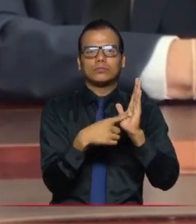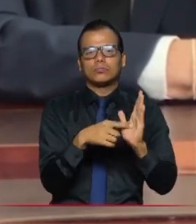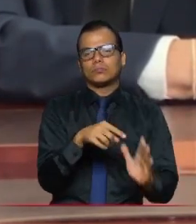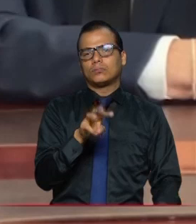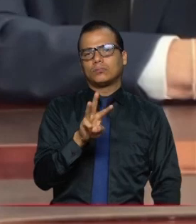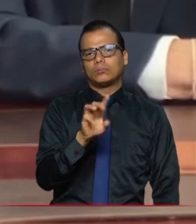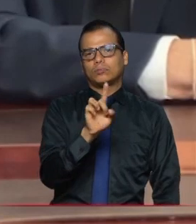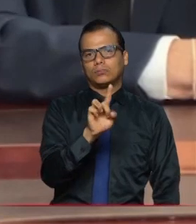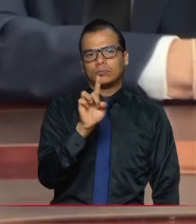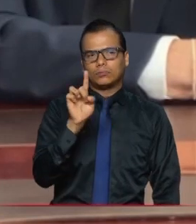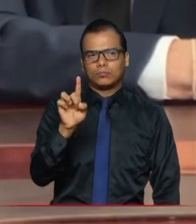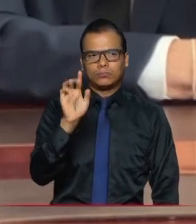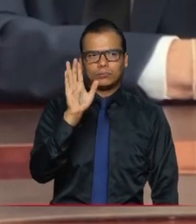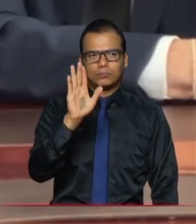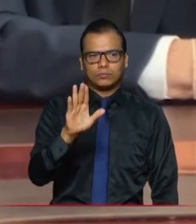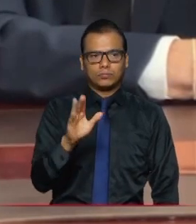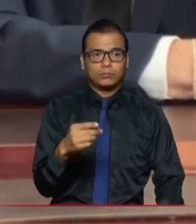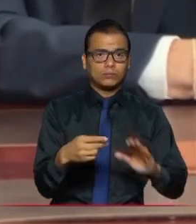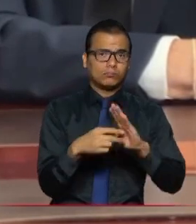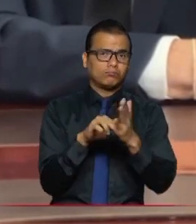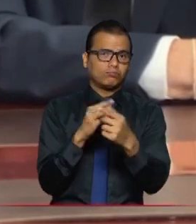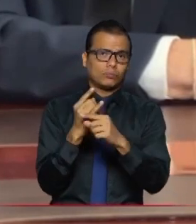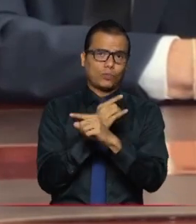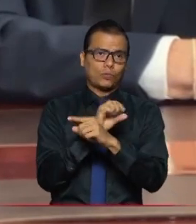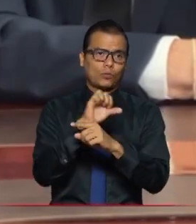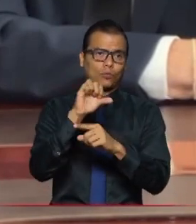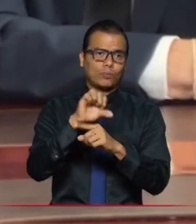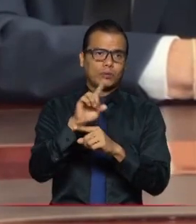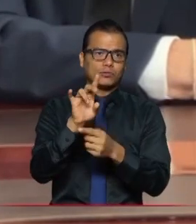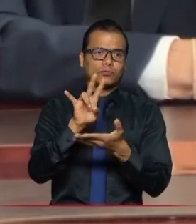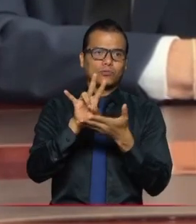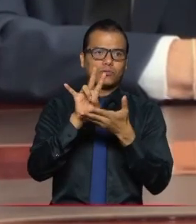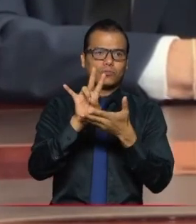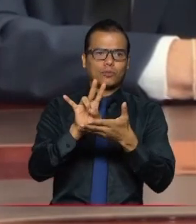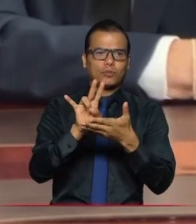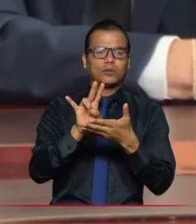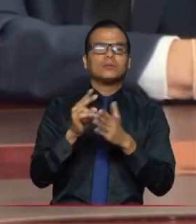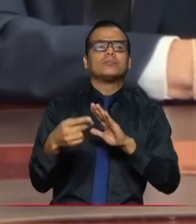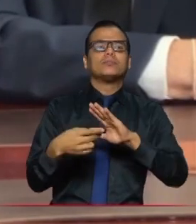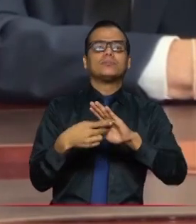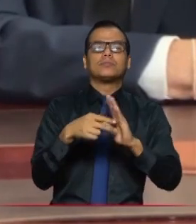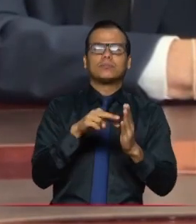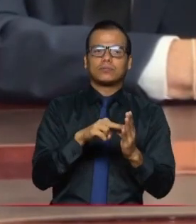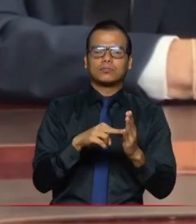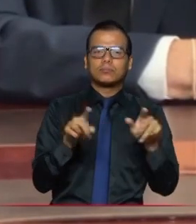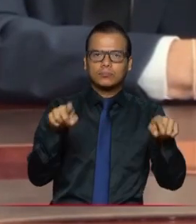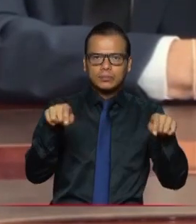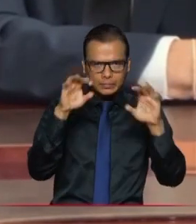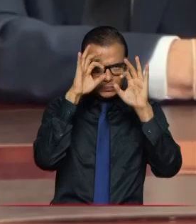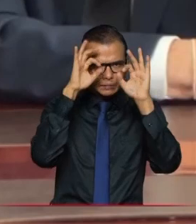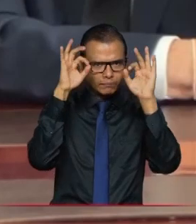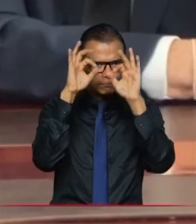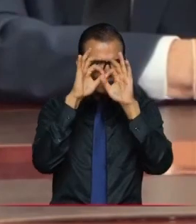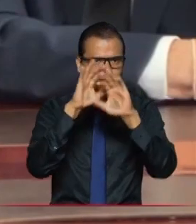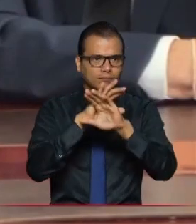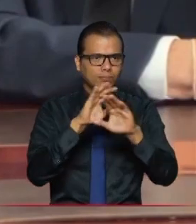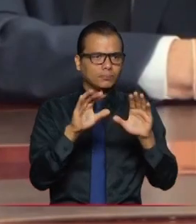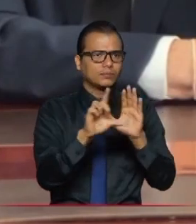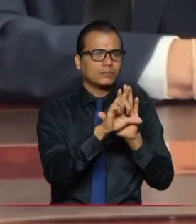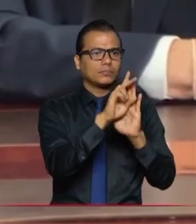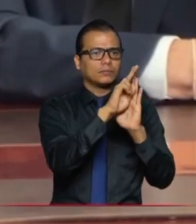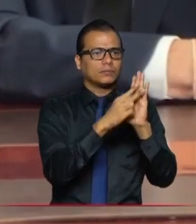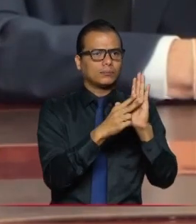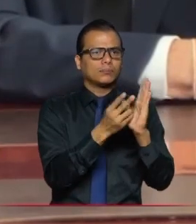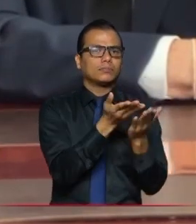grupos significativos. Esto nos muestra que debemos abordar el tema, y creemos que a través de estas